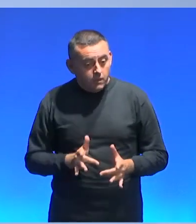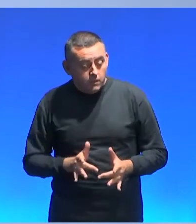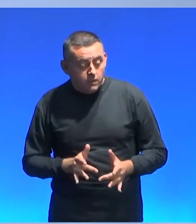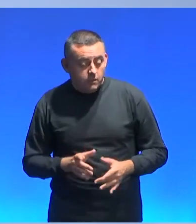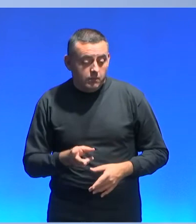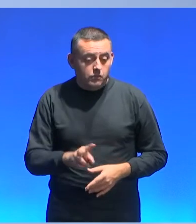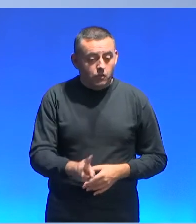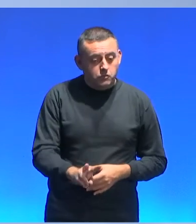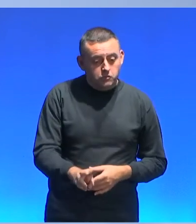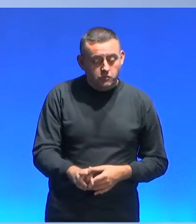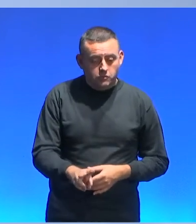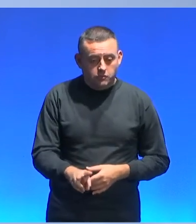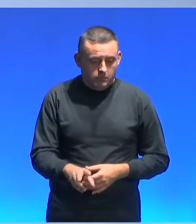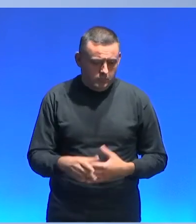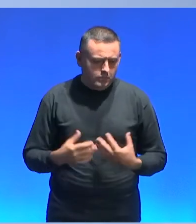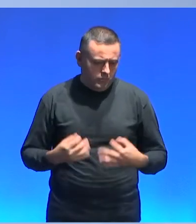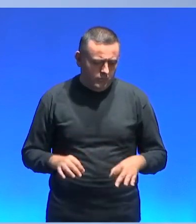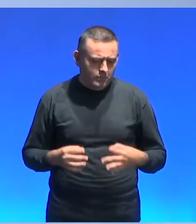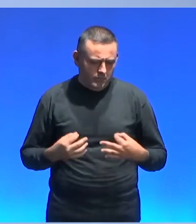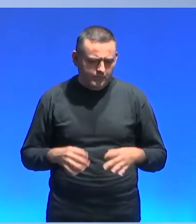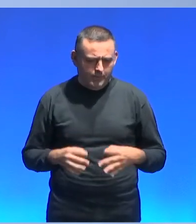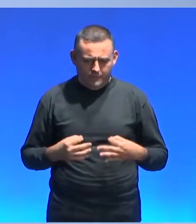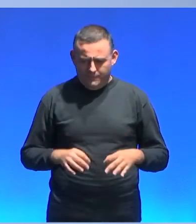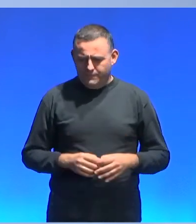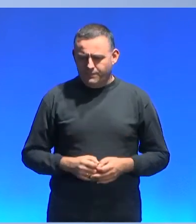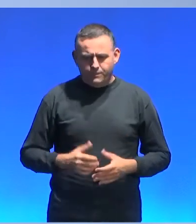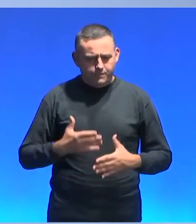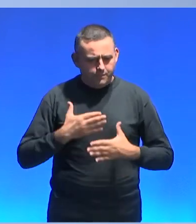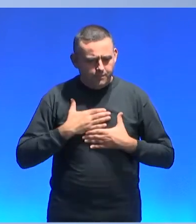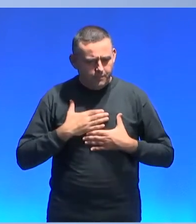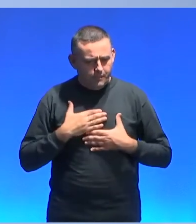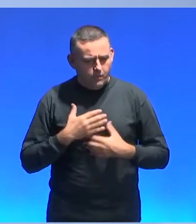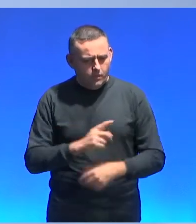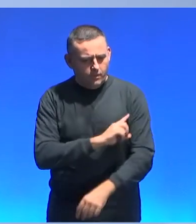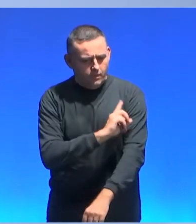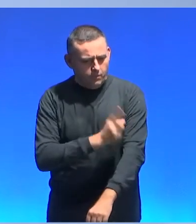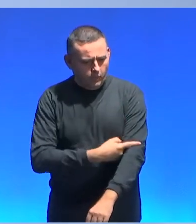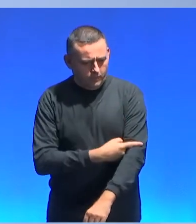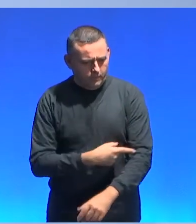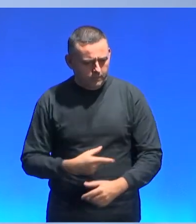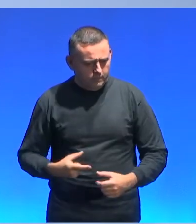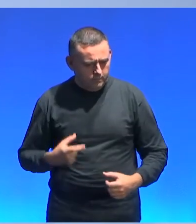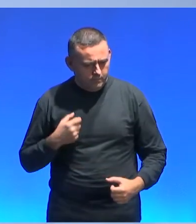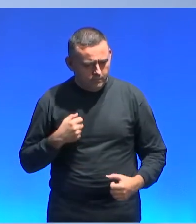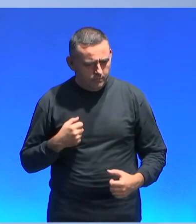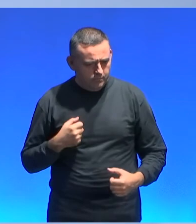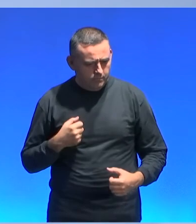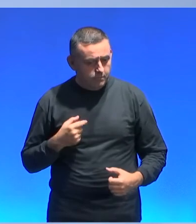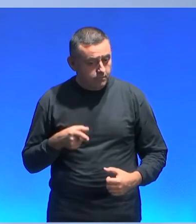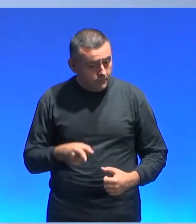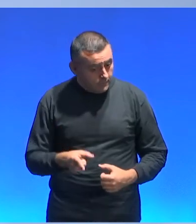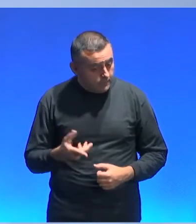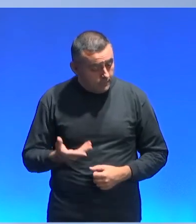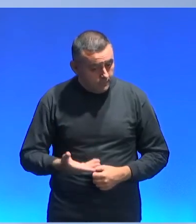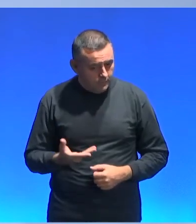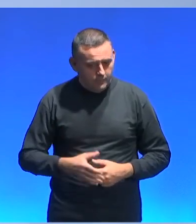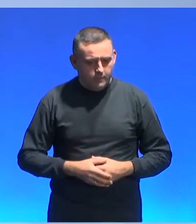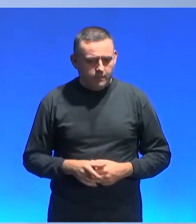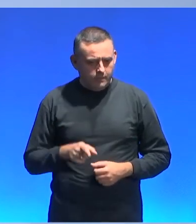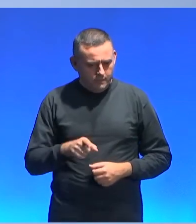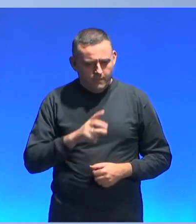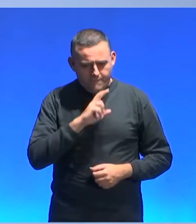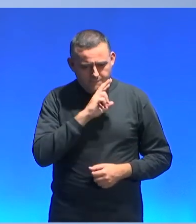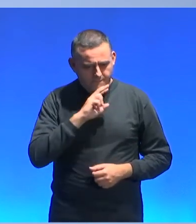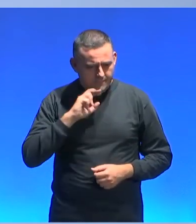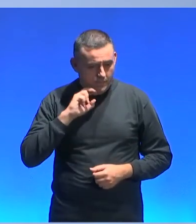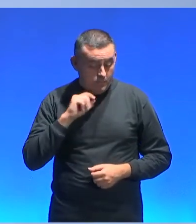dos maneras en las cuales utilizamos nuestra energía. Esto tiene también un valor